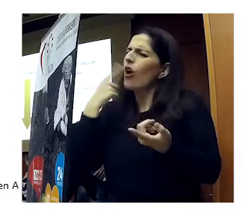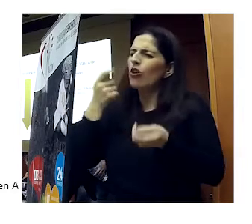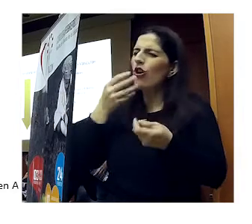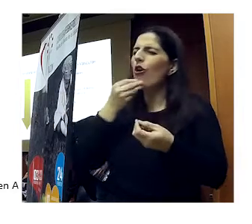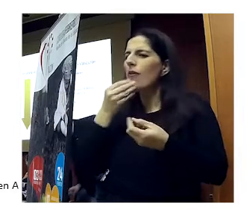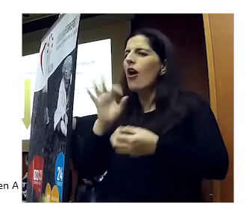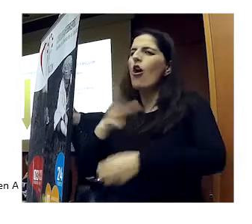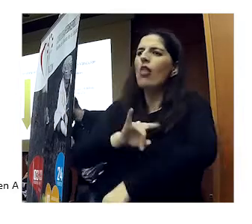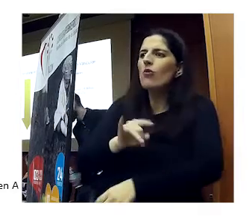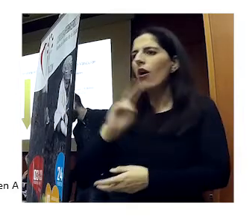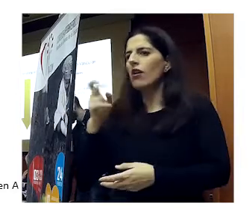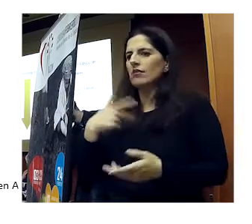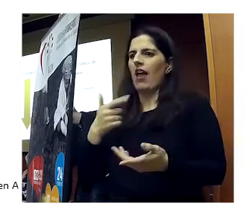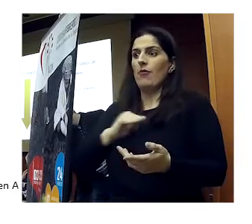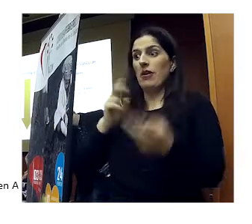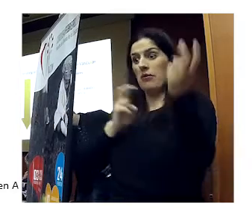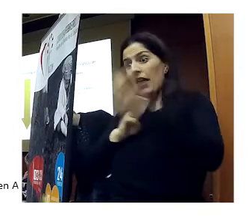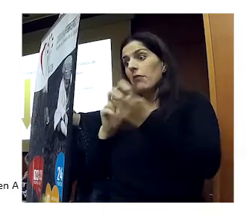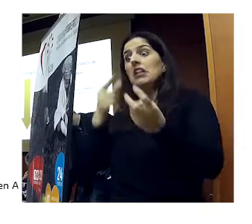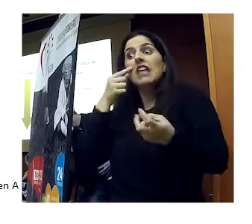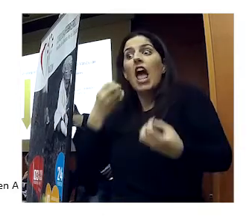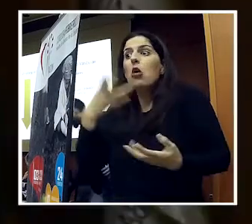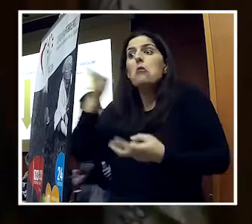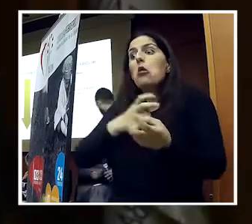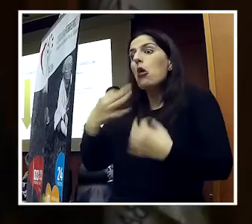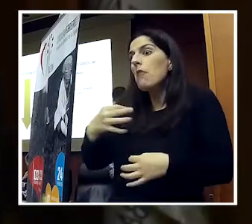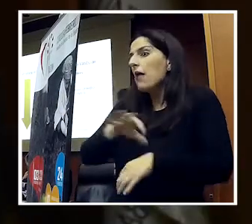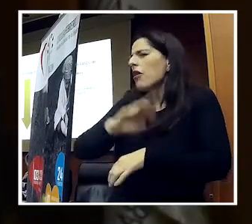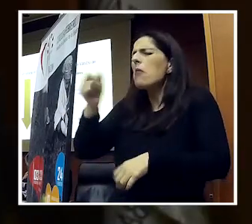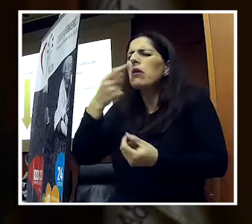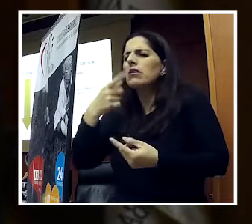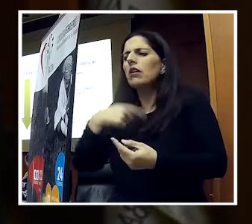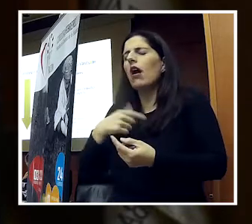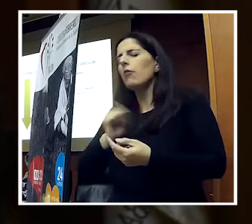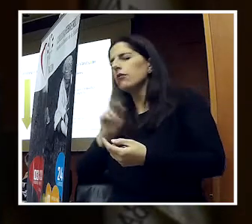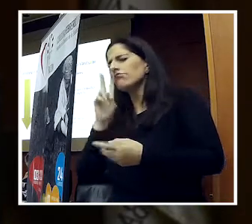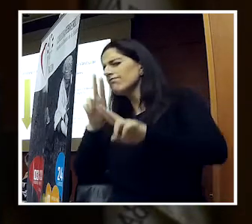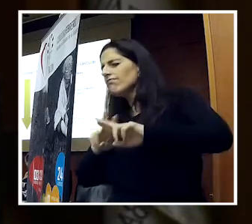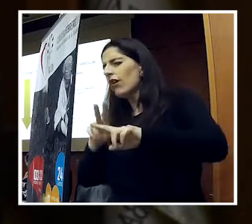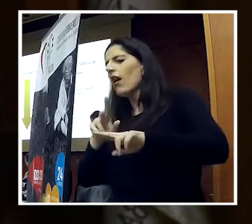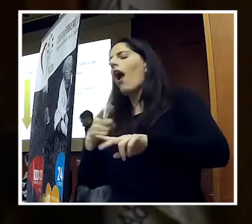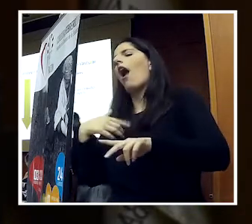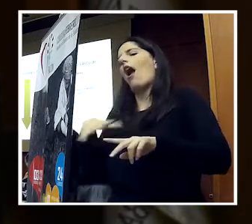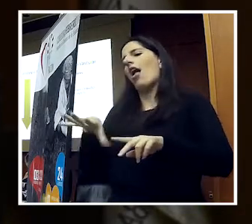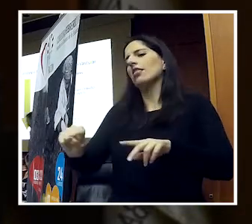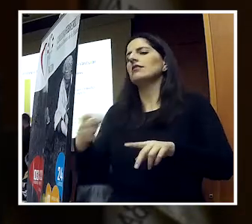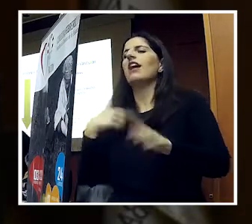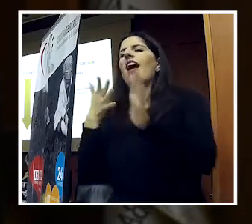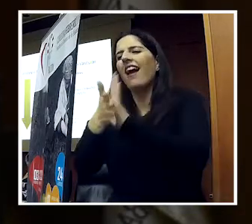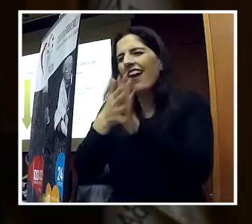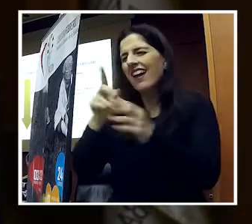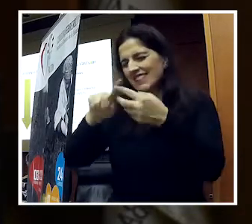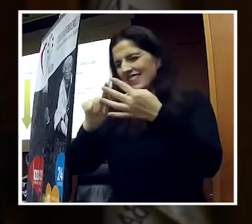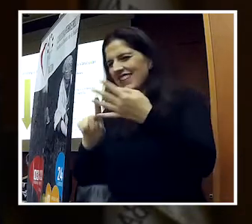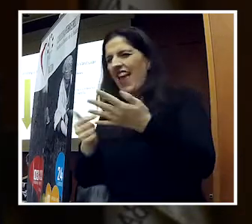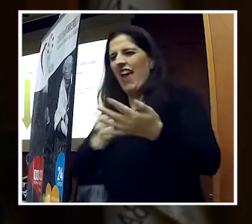Son población sana, que acude a nuestras consultas, sobre todo a consultas de atención primaria por cualquier motivo, y tenemos que aprovechar esas visitas para realizar una serie